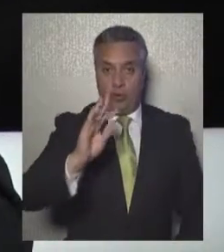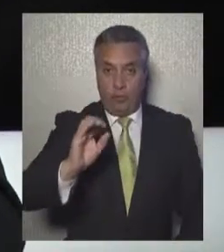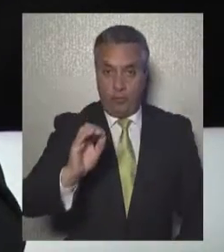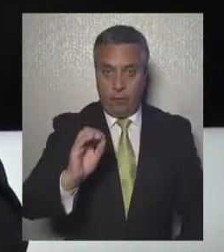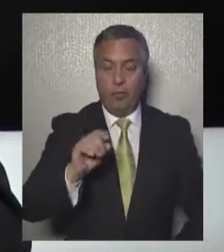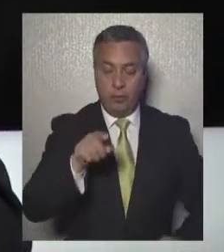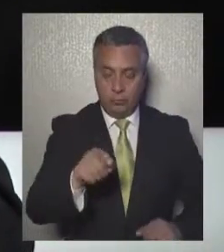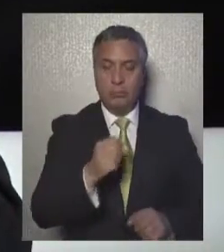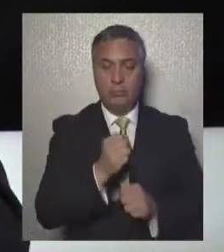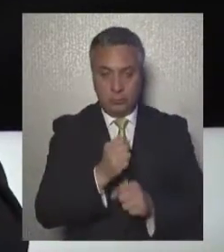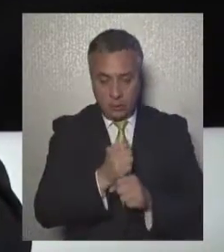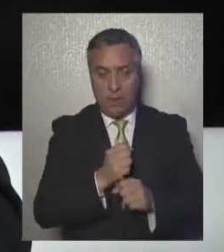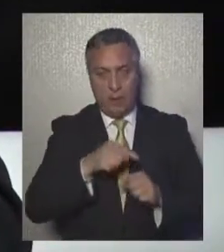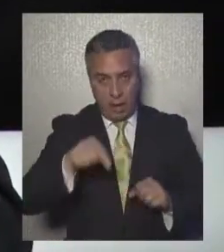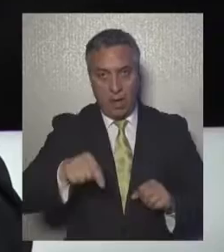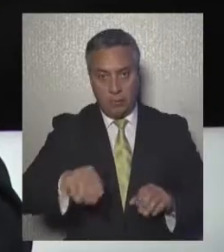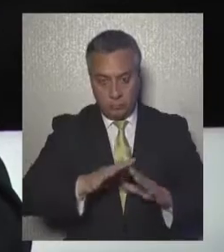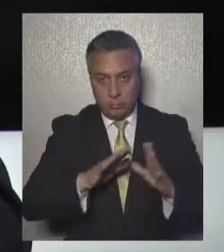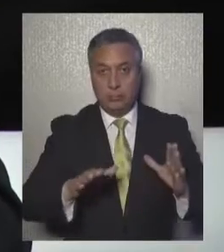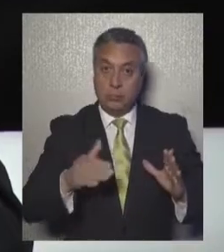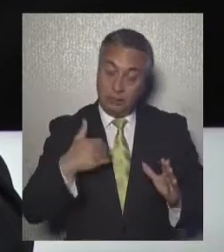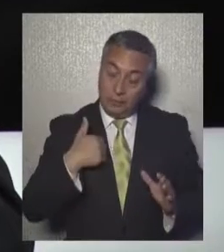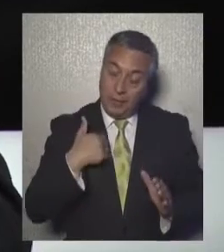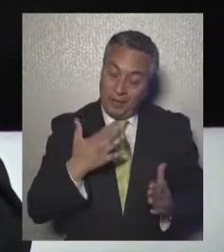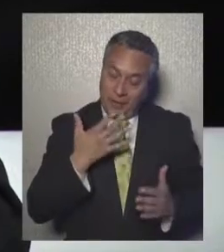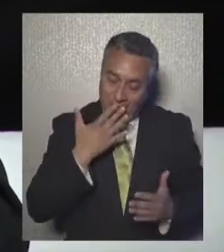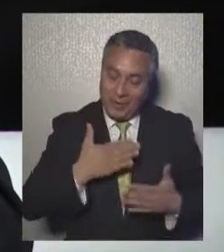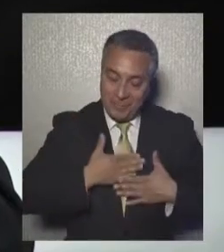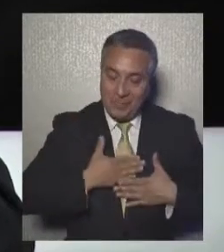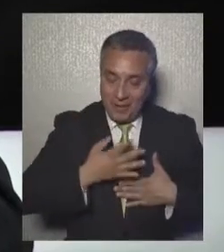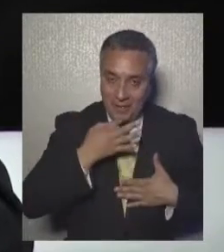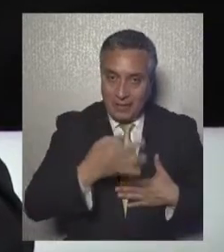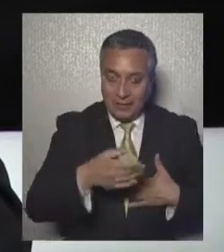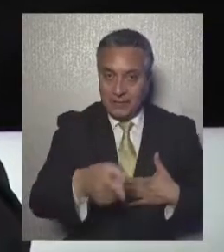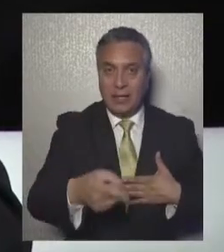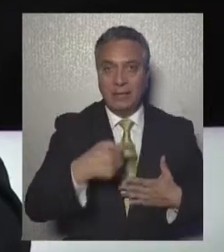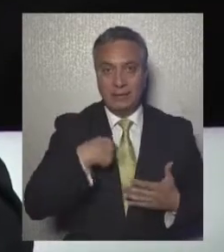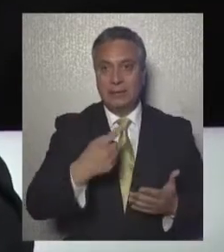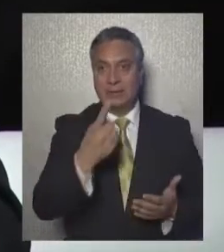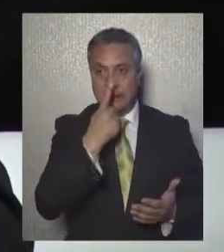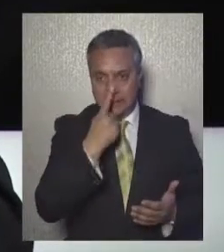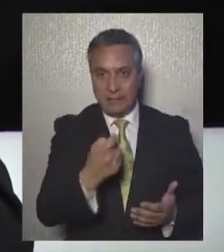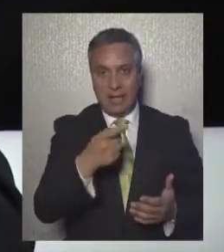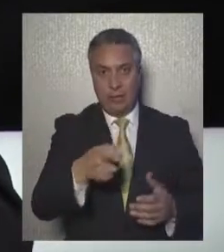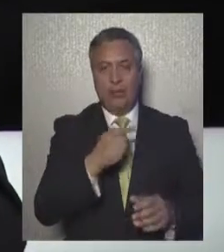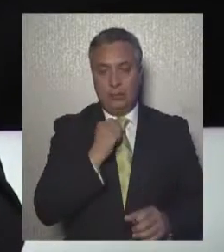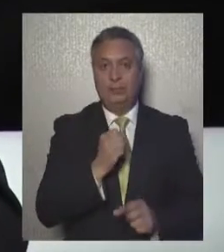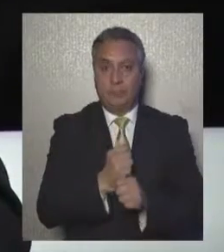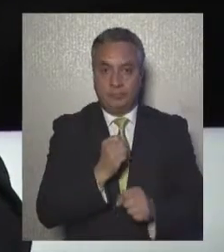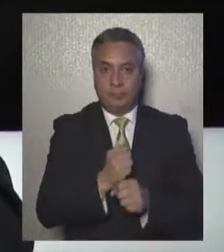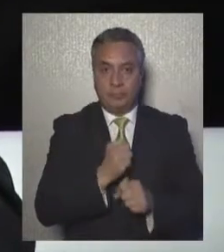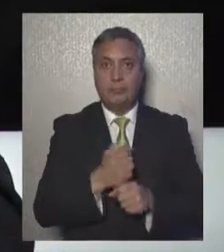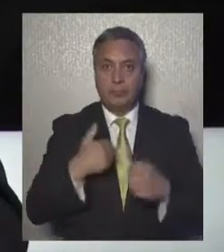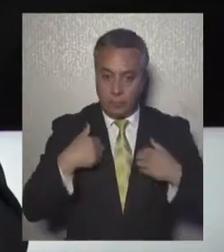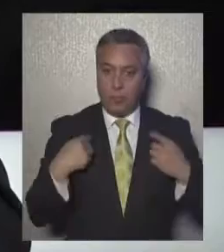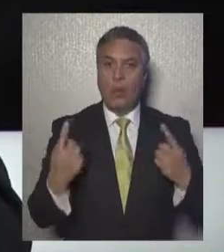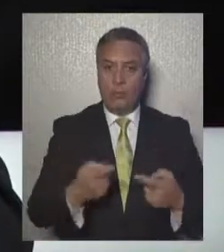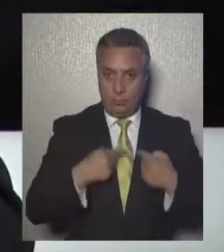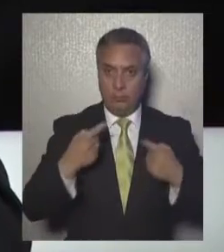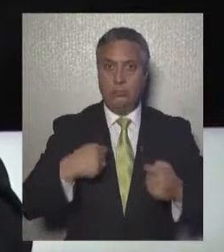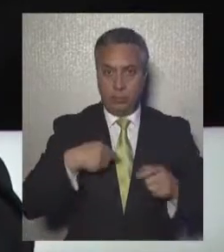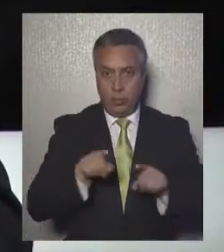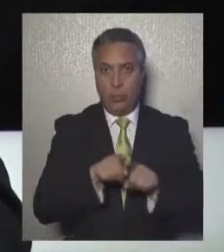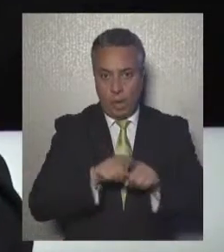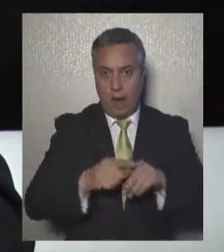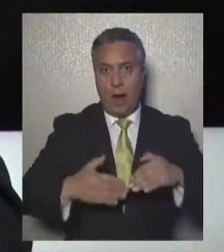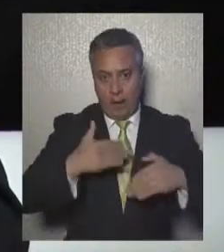en mi opinión, viene de cerca la recomendación, más serios sobre estudios de productividad, porque somos los que hemos avanzado en medir